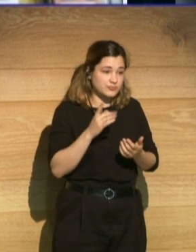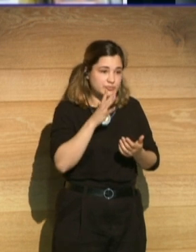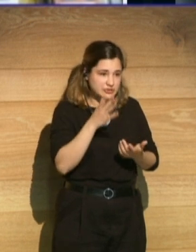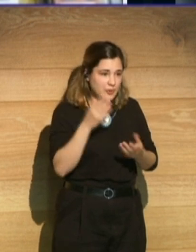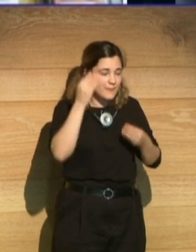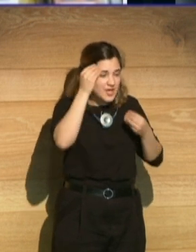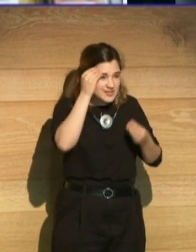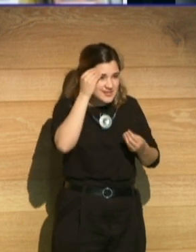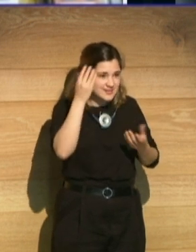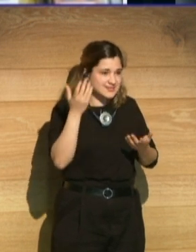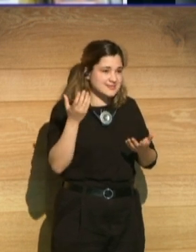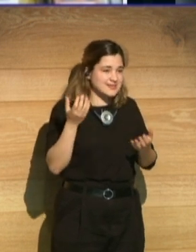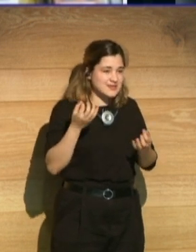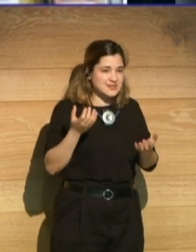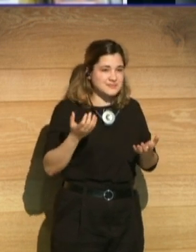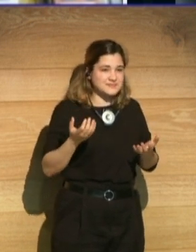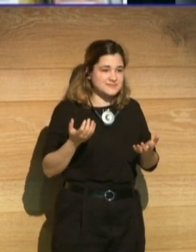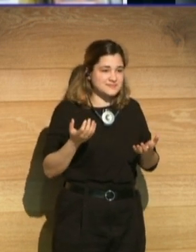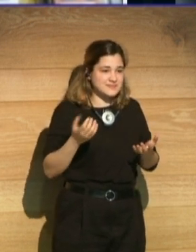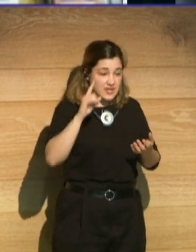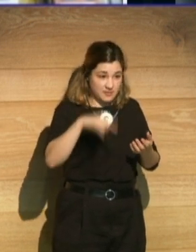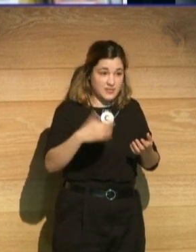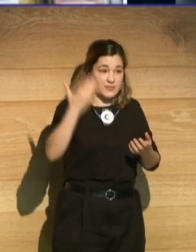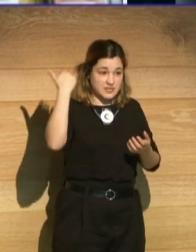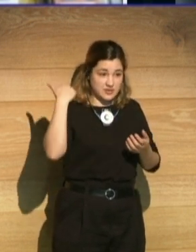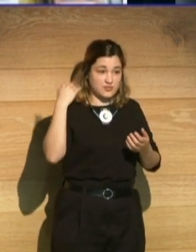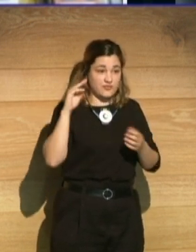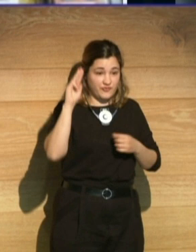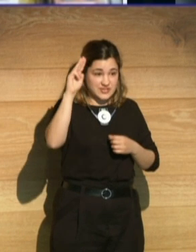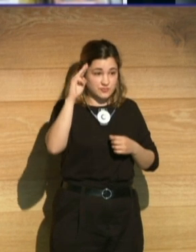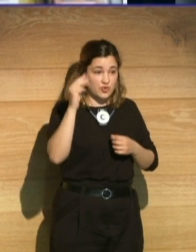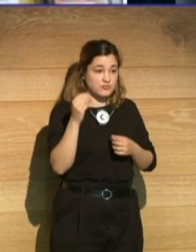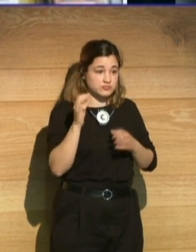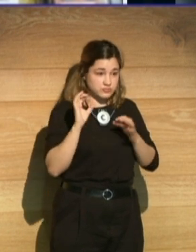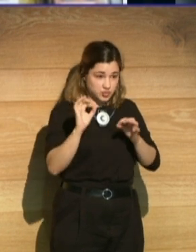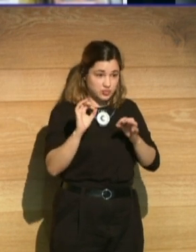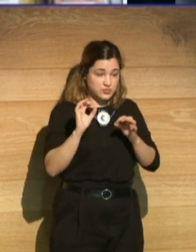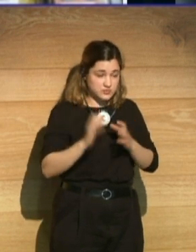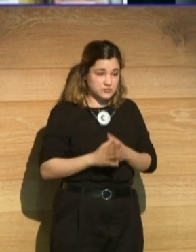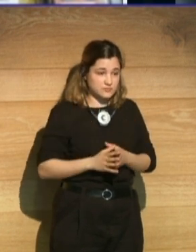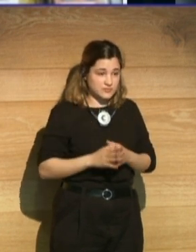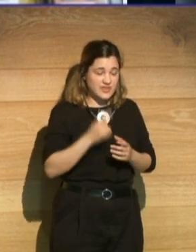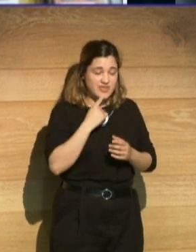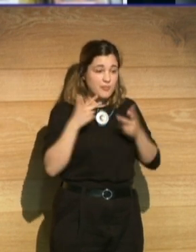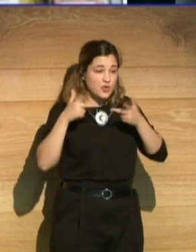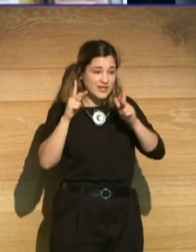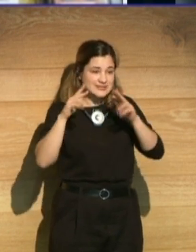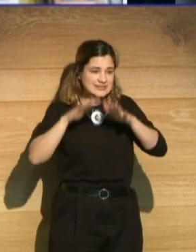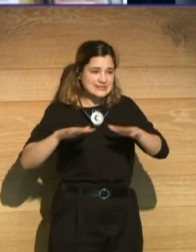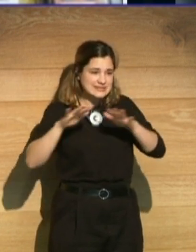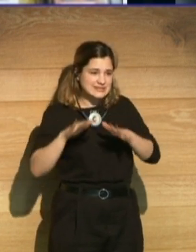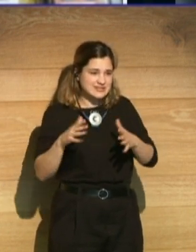creen que, y eso pasaba también a los discípulos del fascismo, decían que la democracia es lenta, es